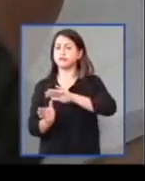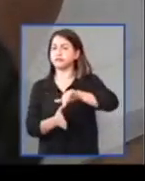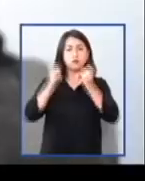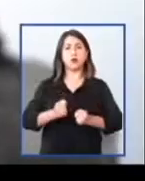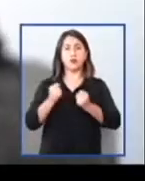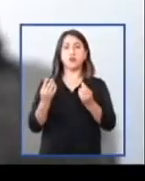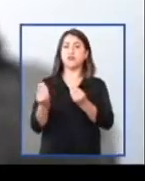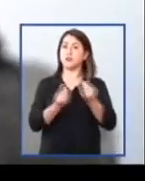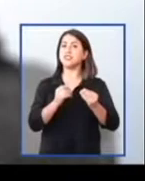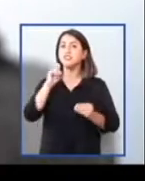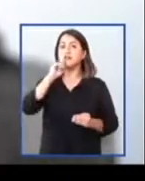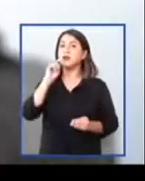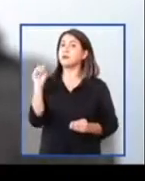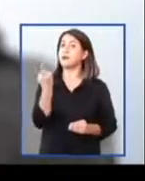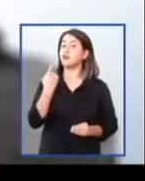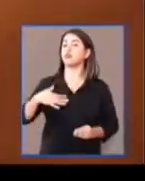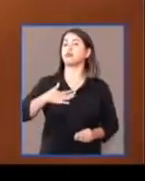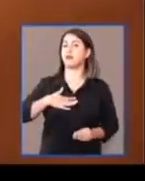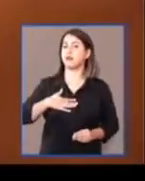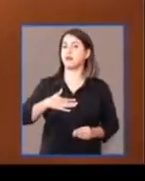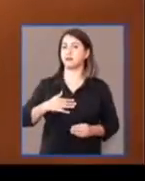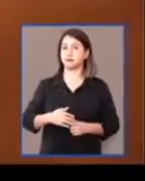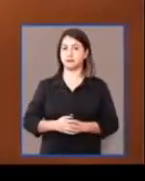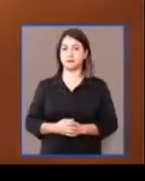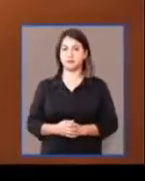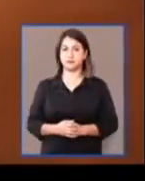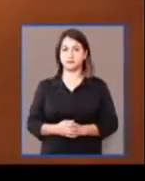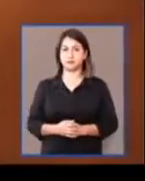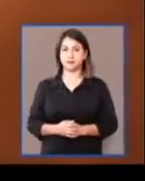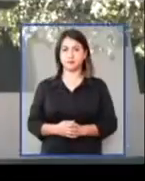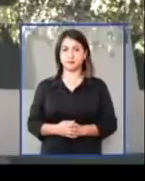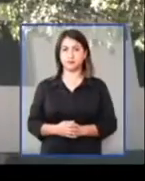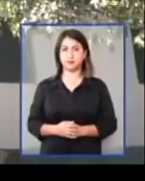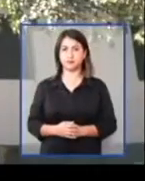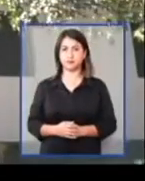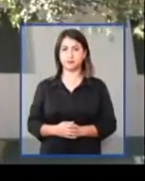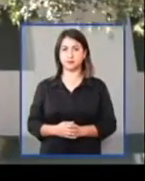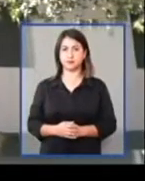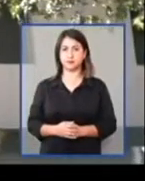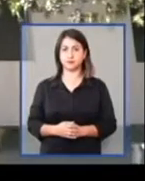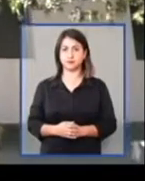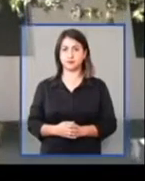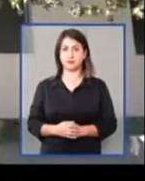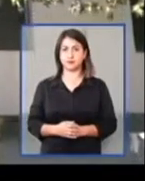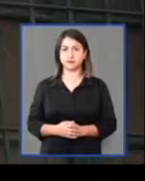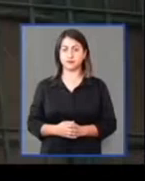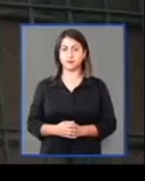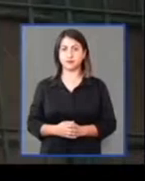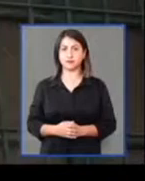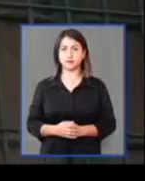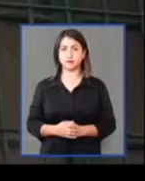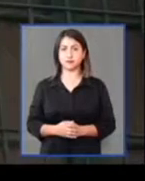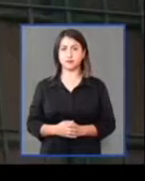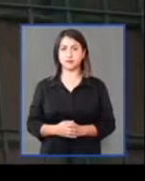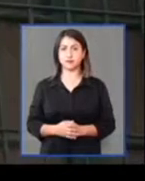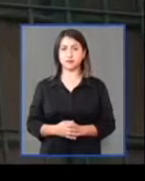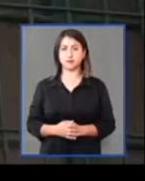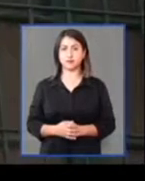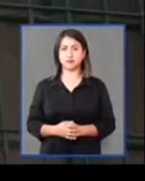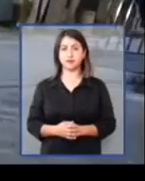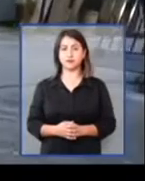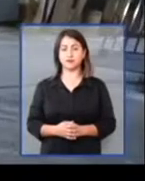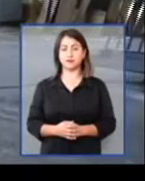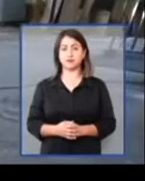cumplidas las 320 horas de capacitación lo que equivale alrededor de cuatro meses insertarlos laboralmente en los